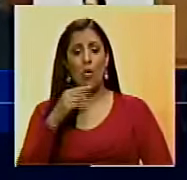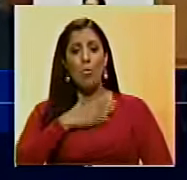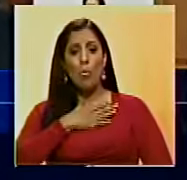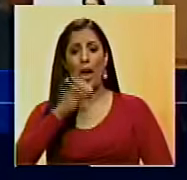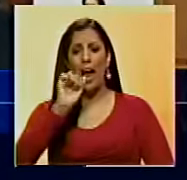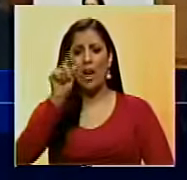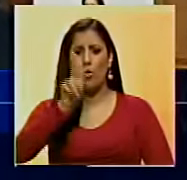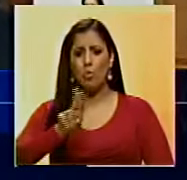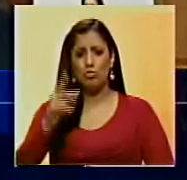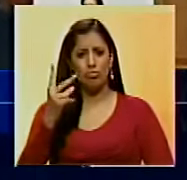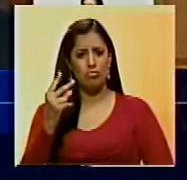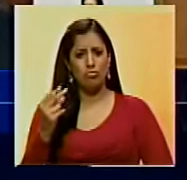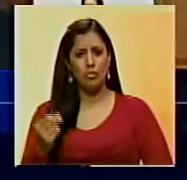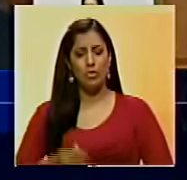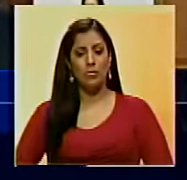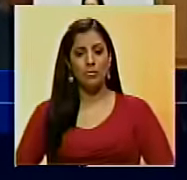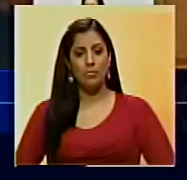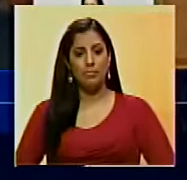vehículo.